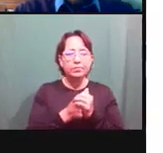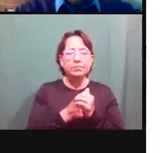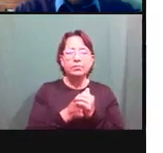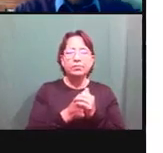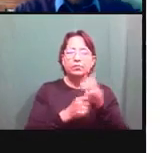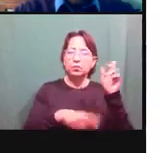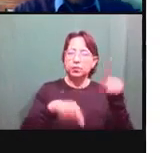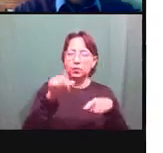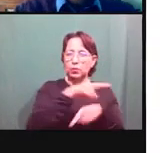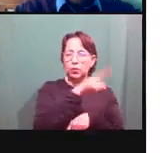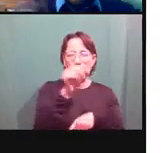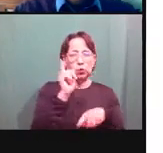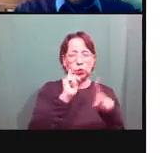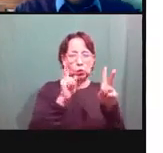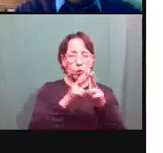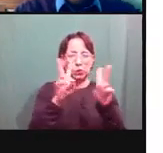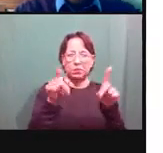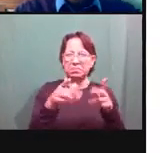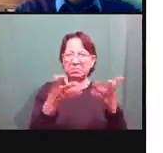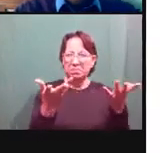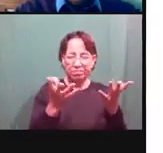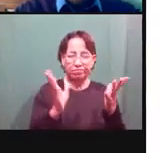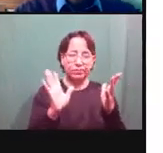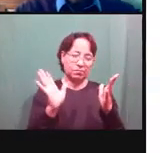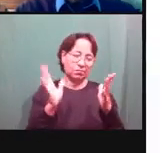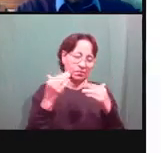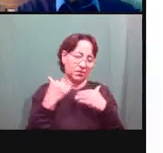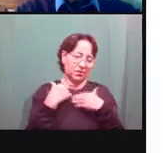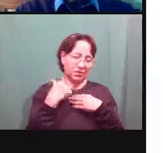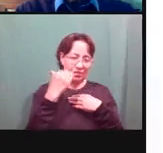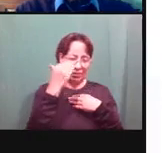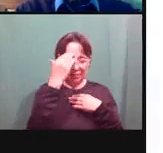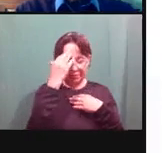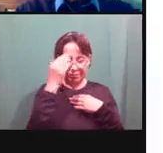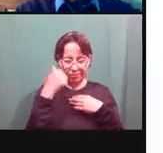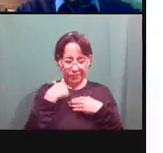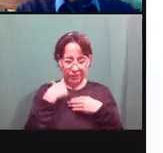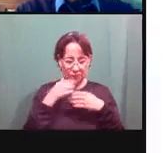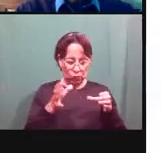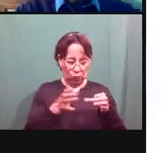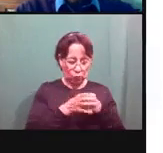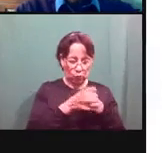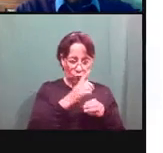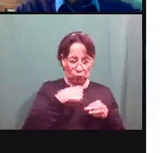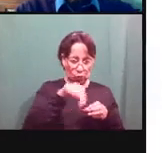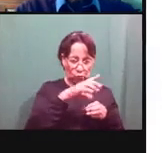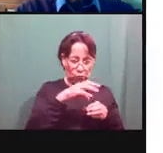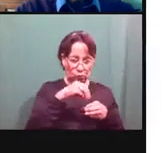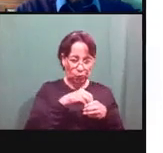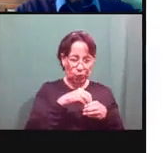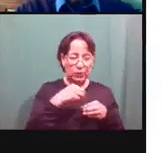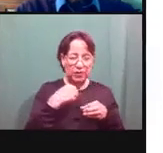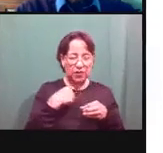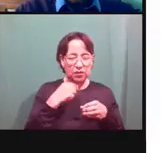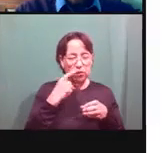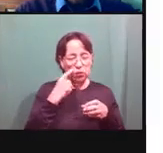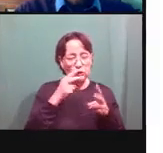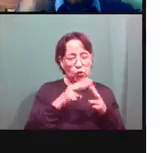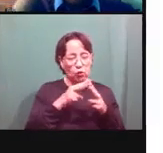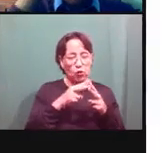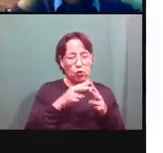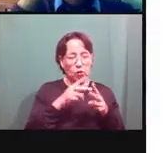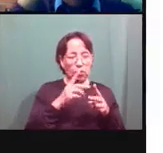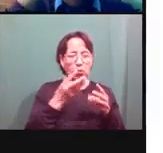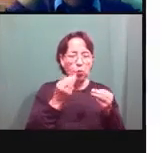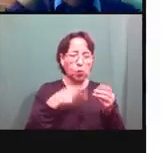desconocidos para ellos. Aunque nosotros interiormente, en nuestro grupo, varios ya conocemos estas